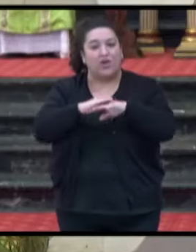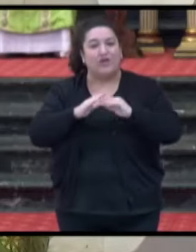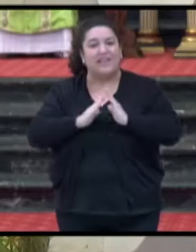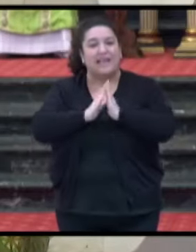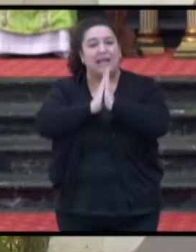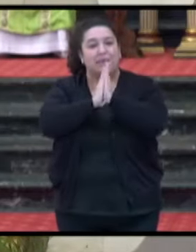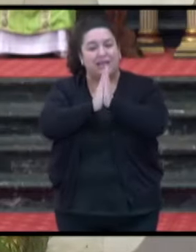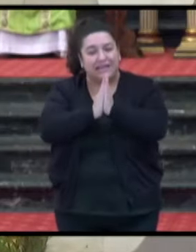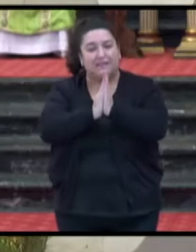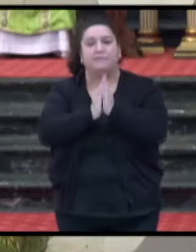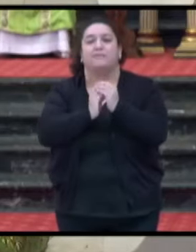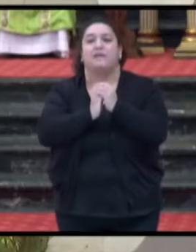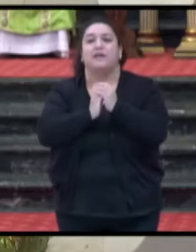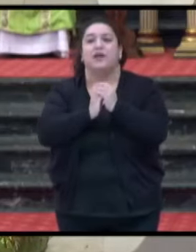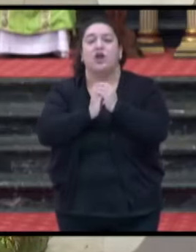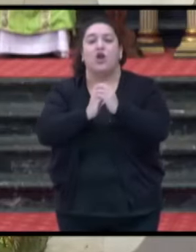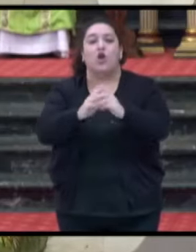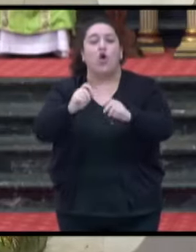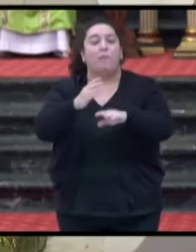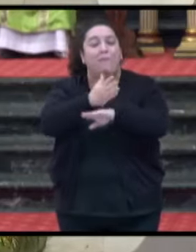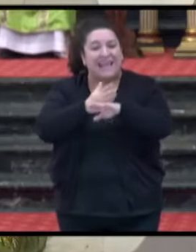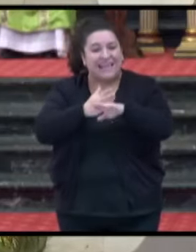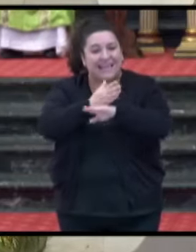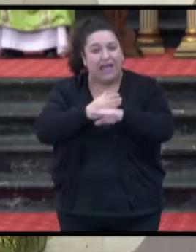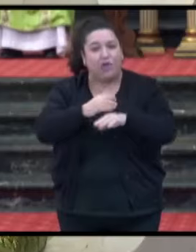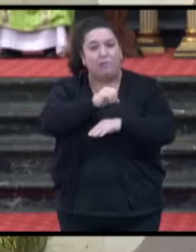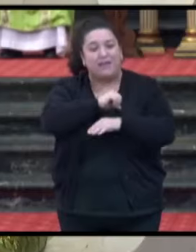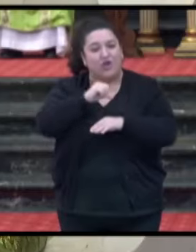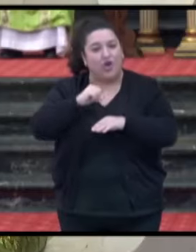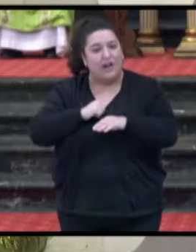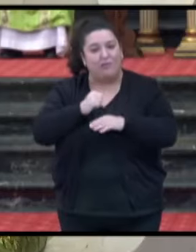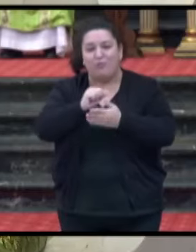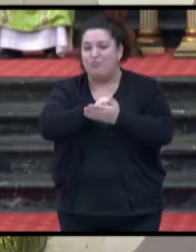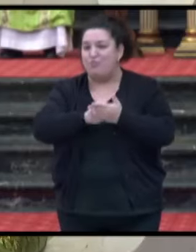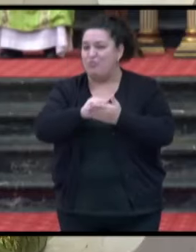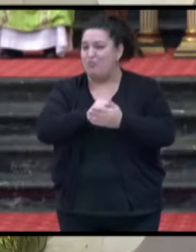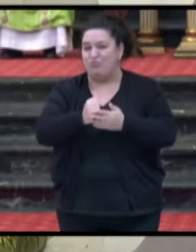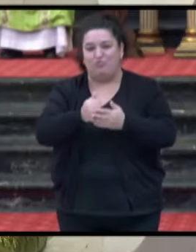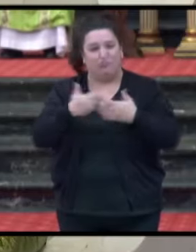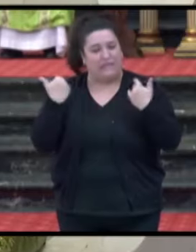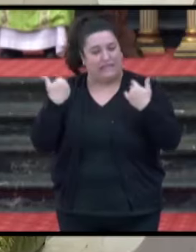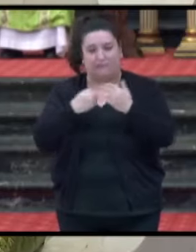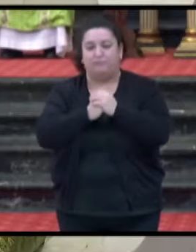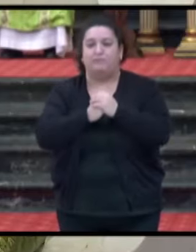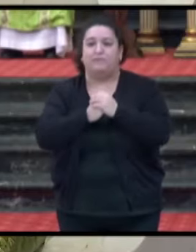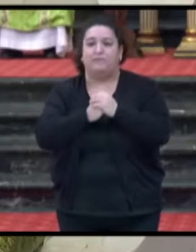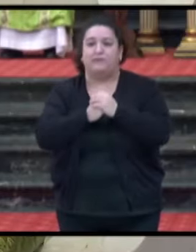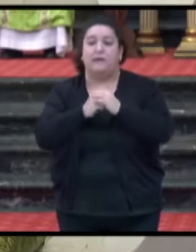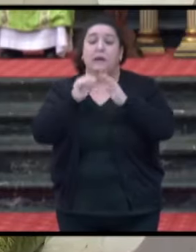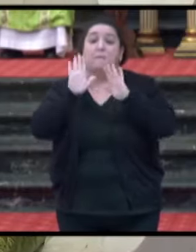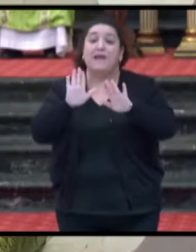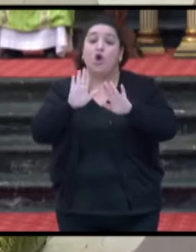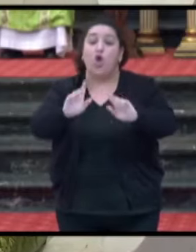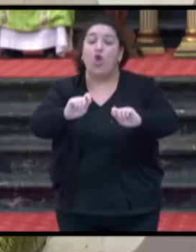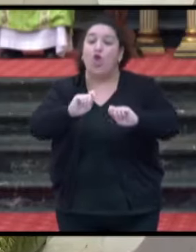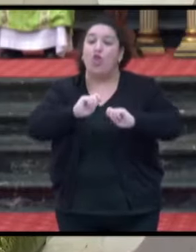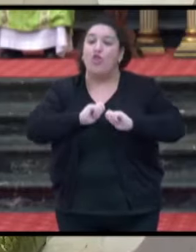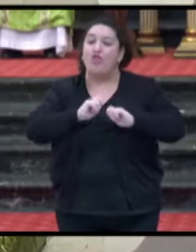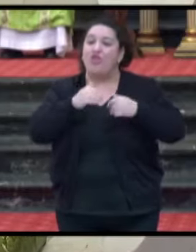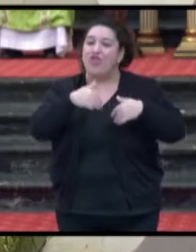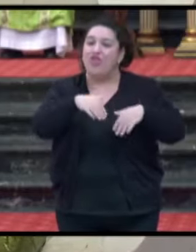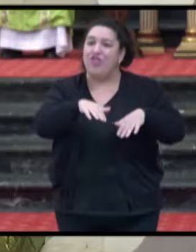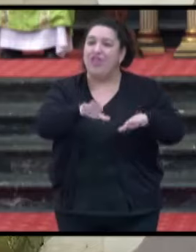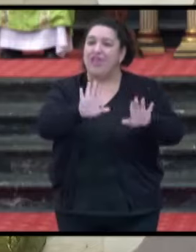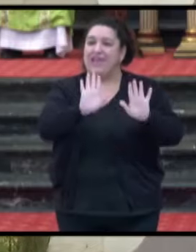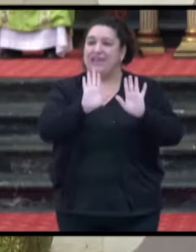penitencia nos quita los pecados personales sin embargo nos deja el